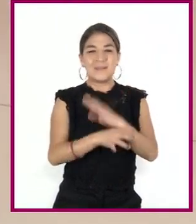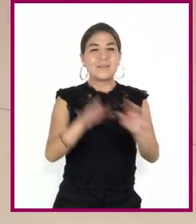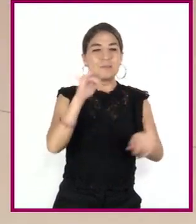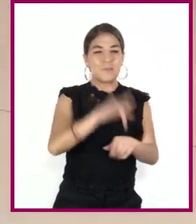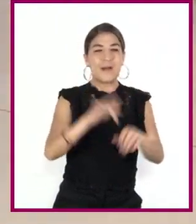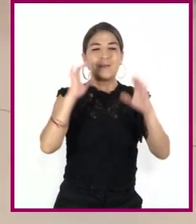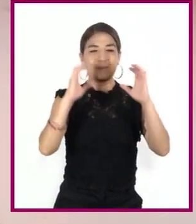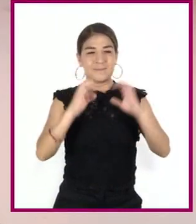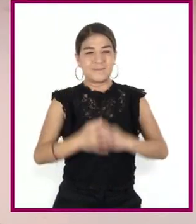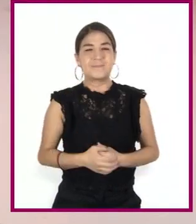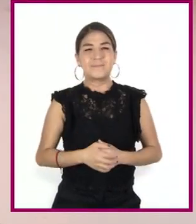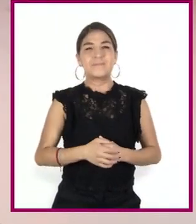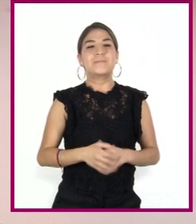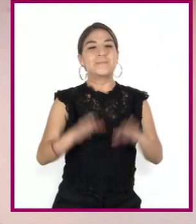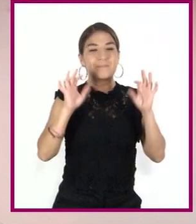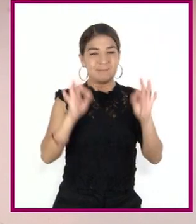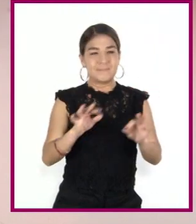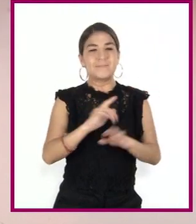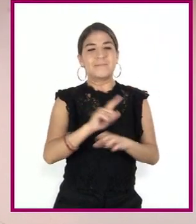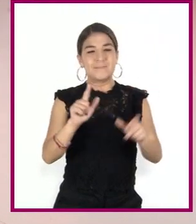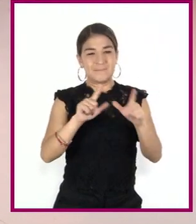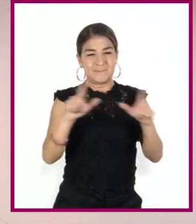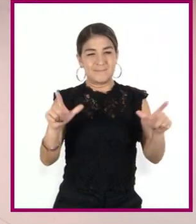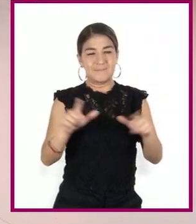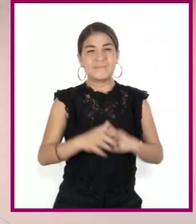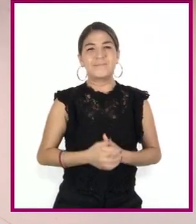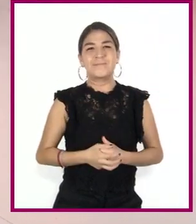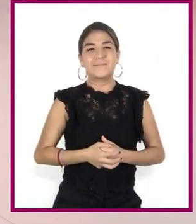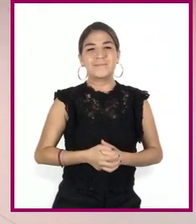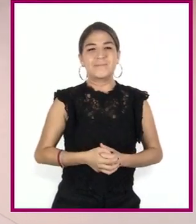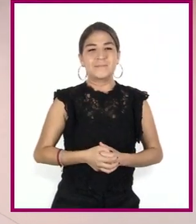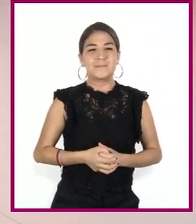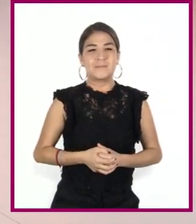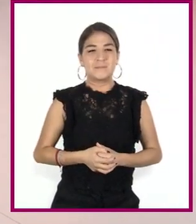Y listo. Listo.